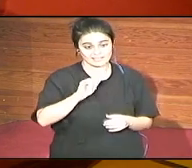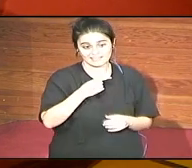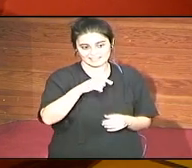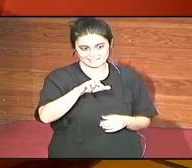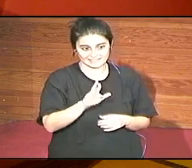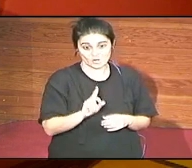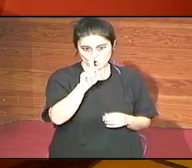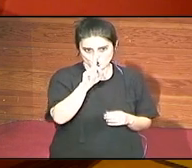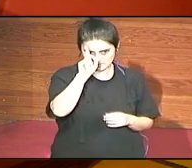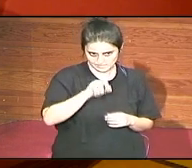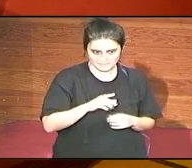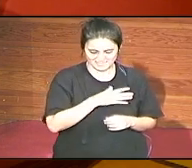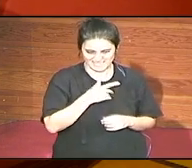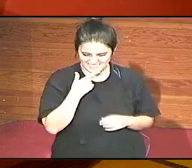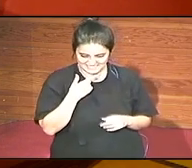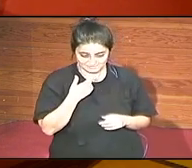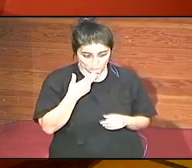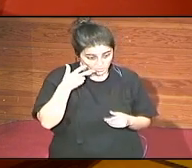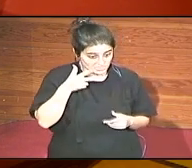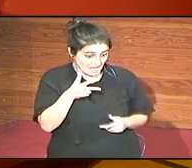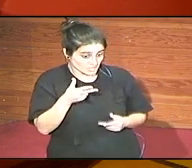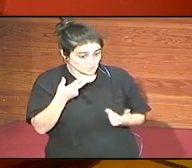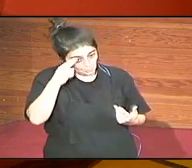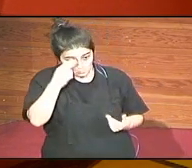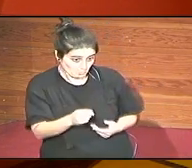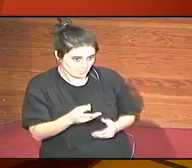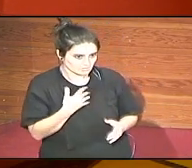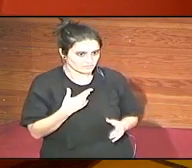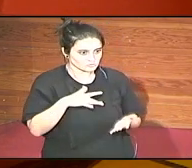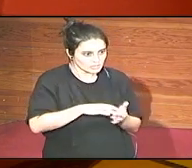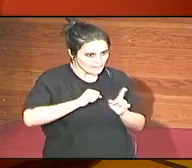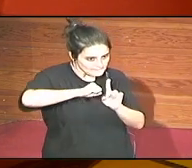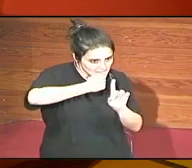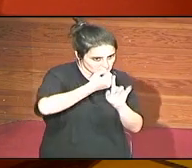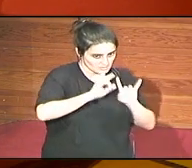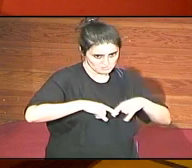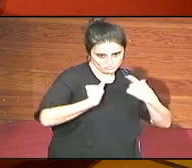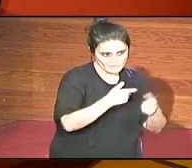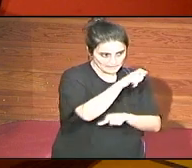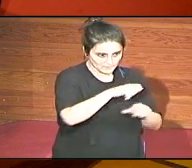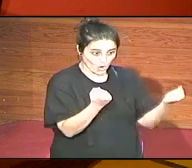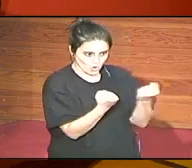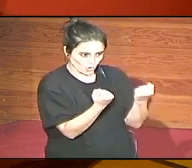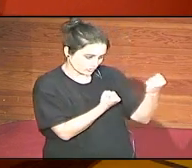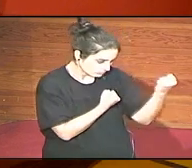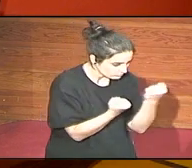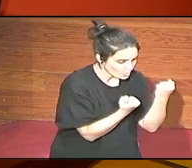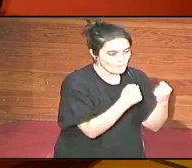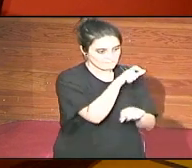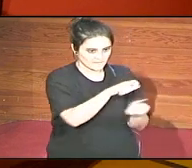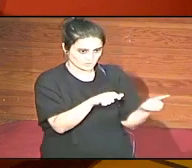lo que hay es una presión mayor para detener a toda esta gente que lleva los coches o que trafica con estas personas